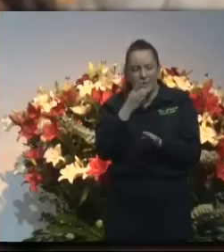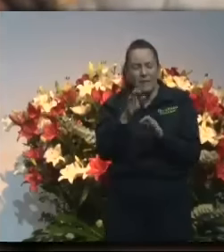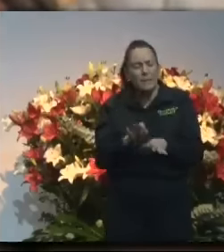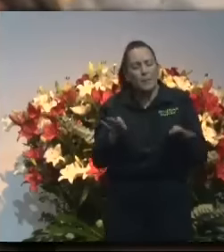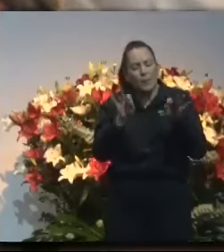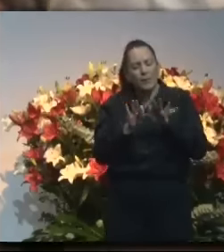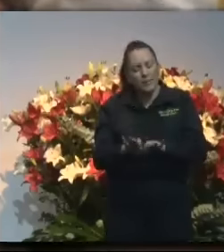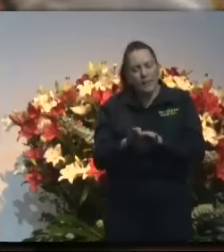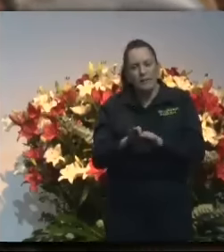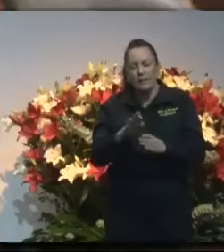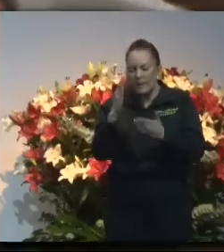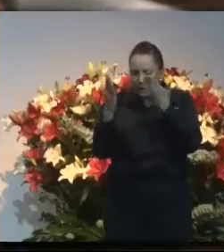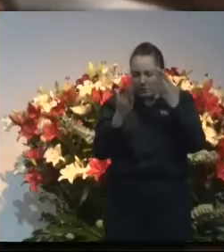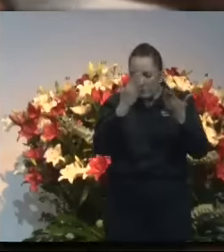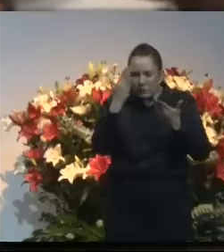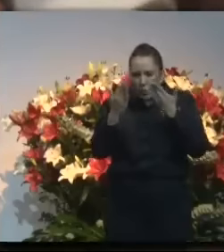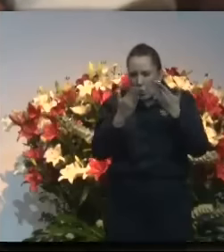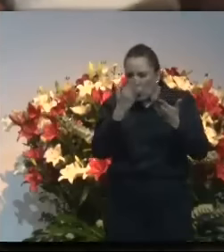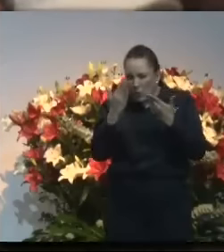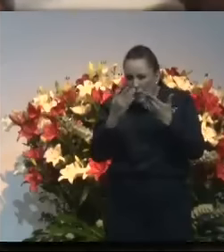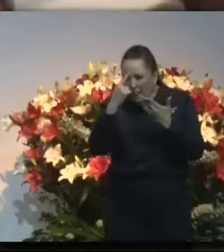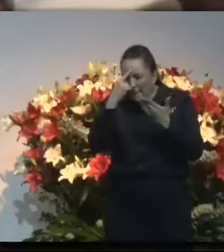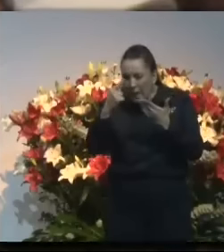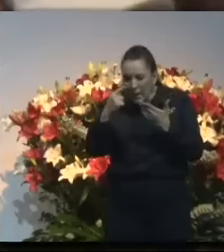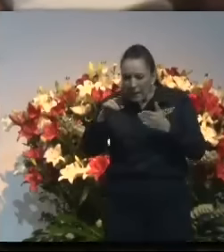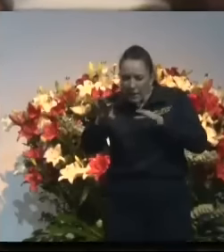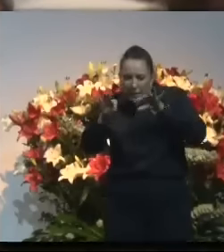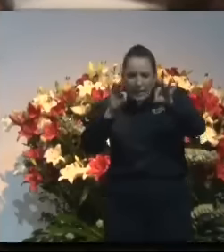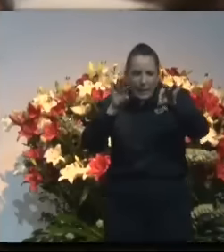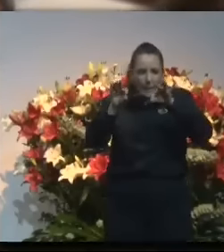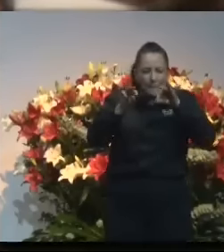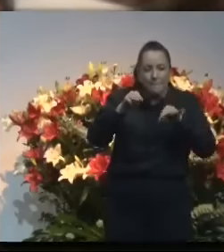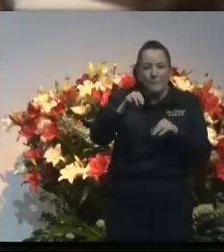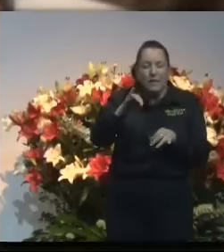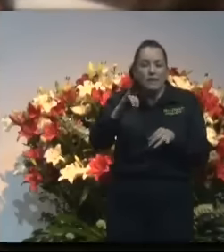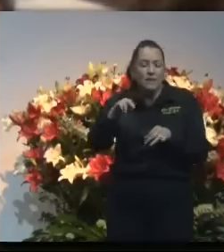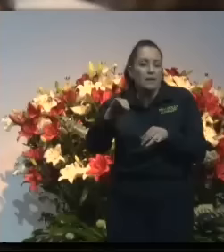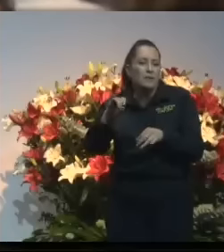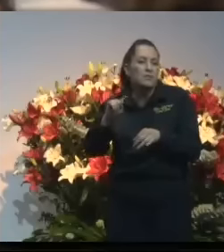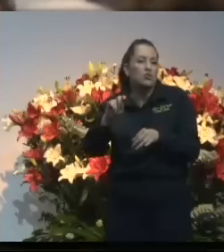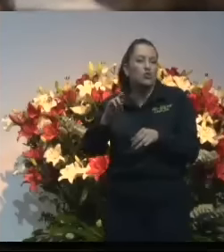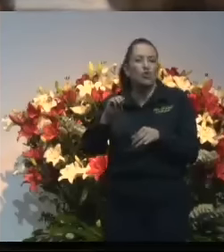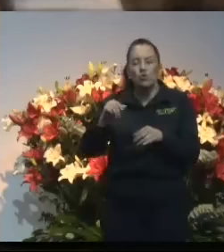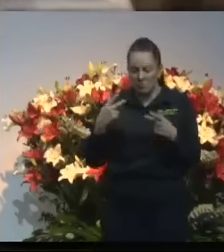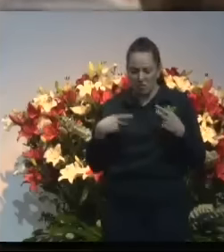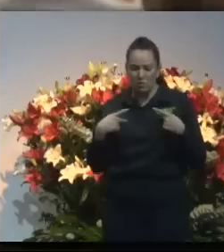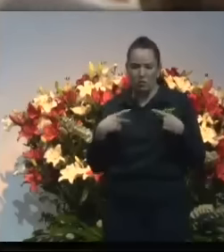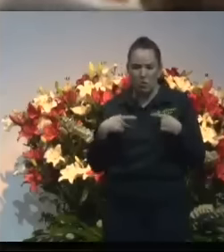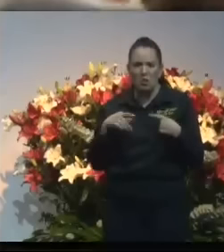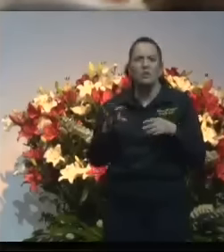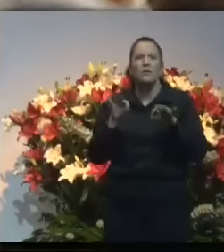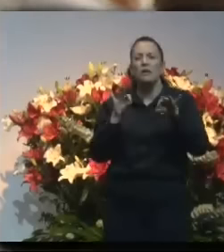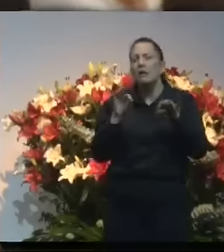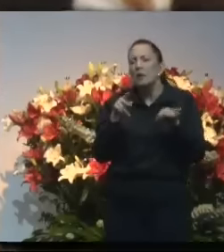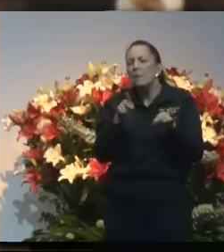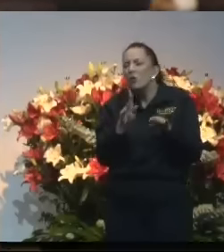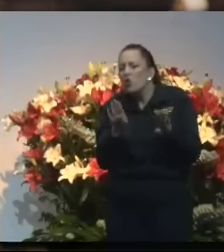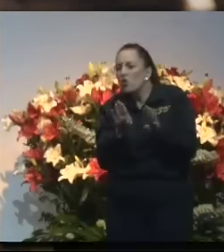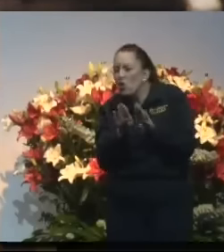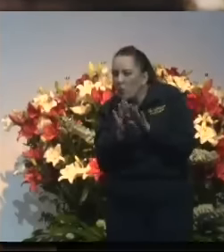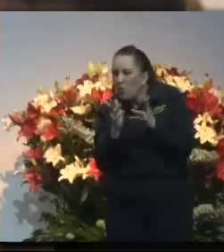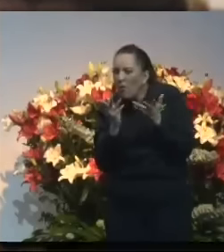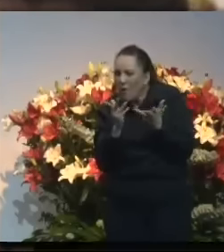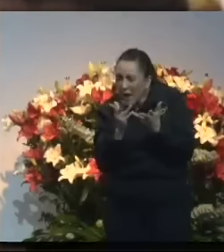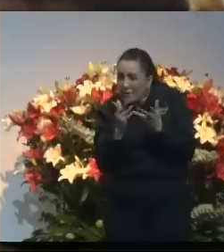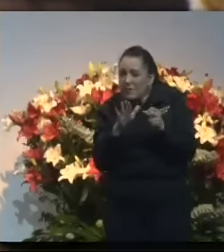y los ministros tienen que ser elegidos por los ciudadanos? ¿Por qué este tipo de planteamientos? ¿De dónde surgen? ¿Y